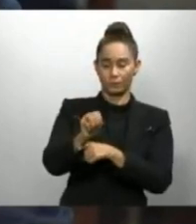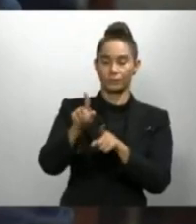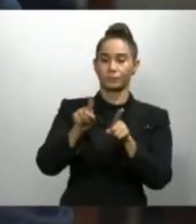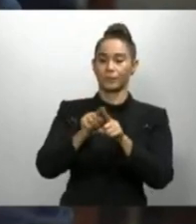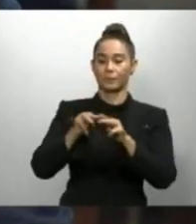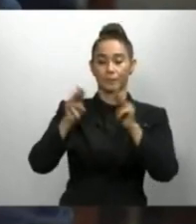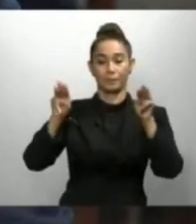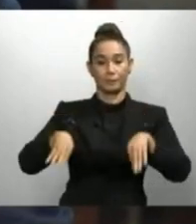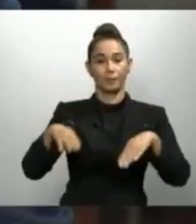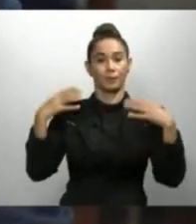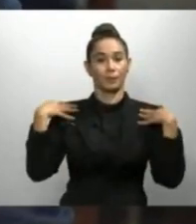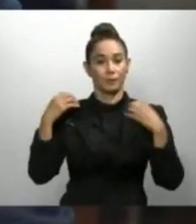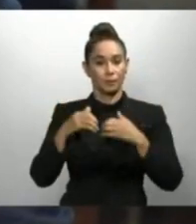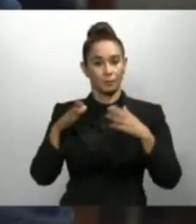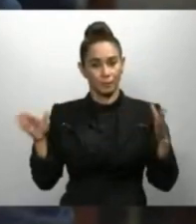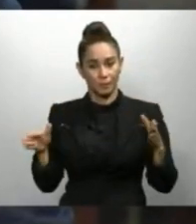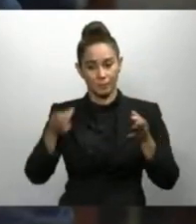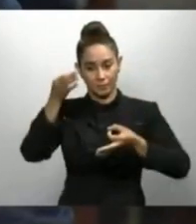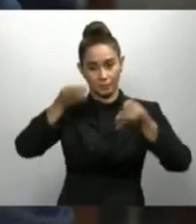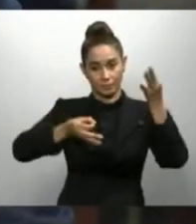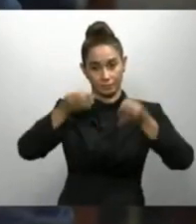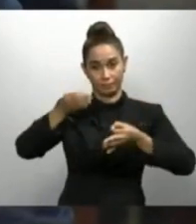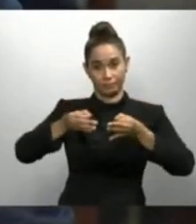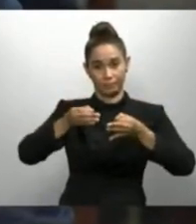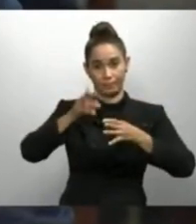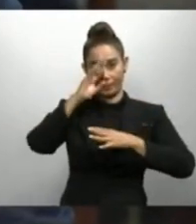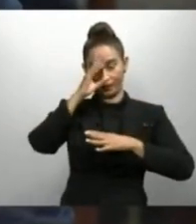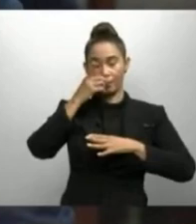Procuraduría General de la República y la DGI.